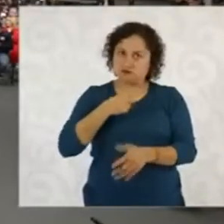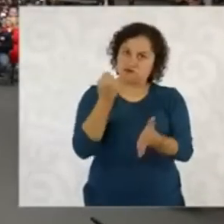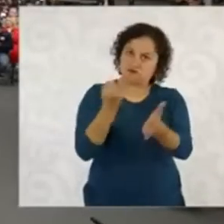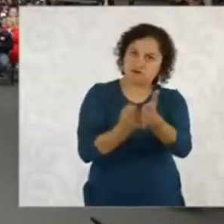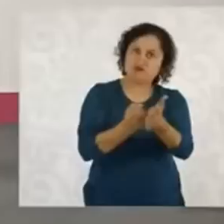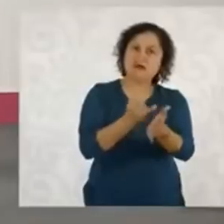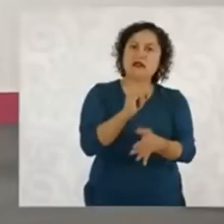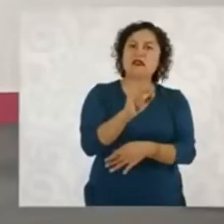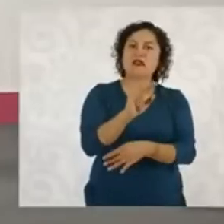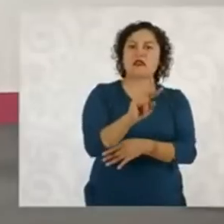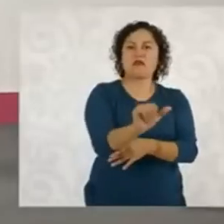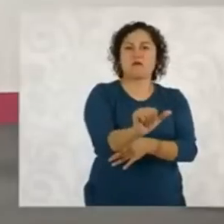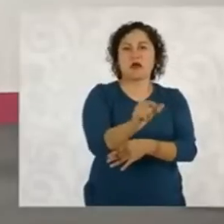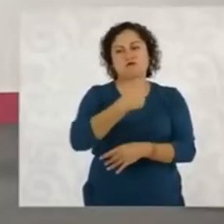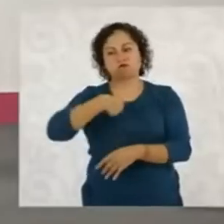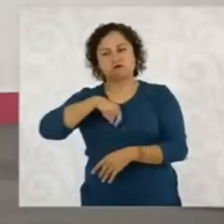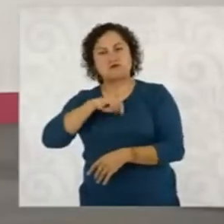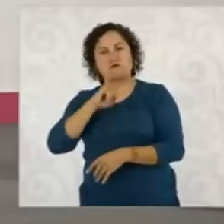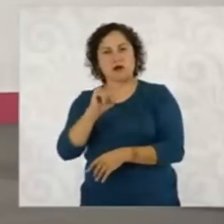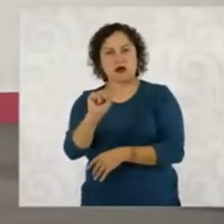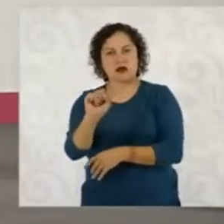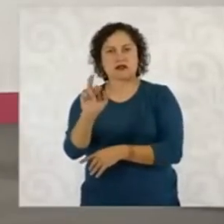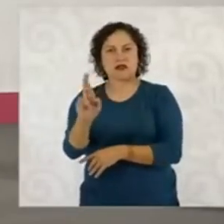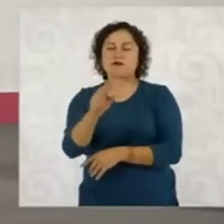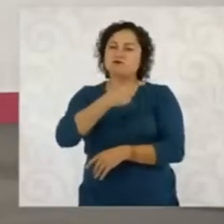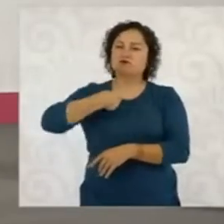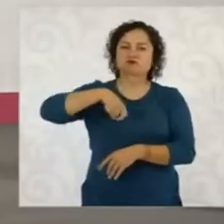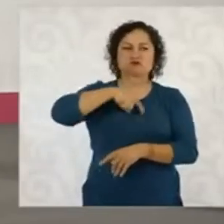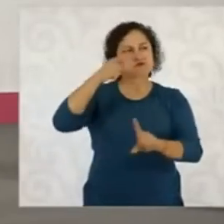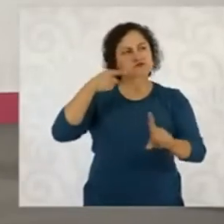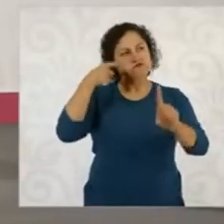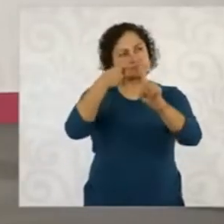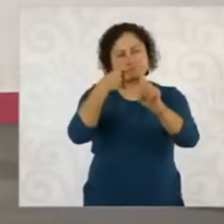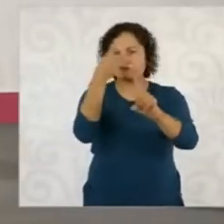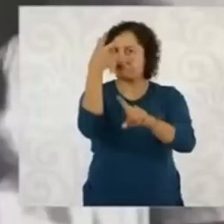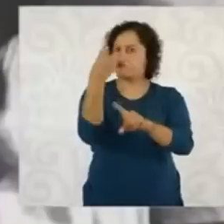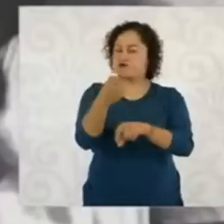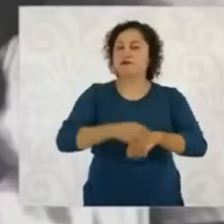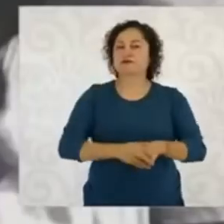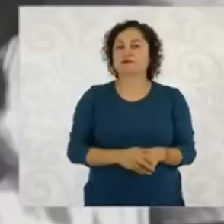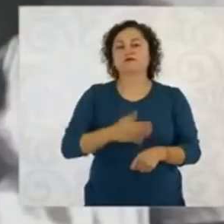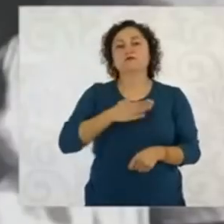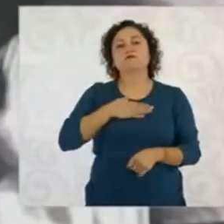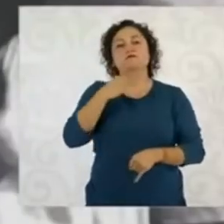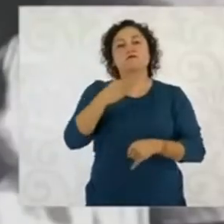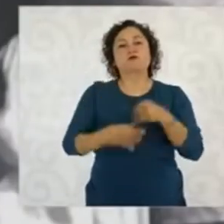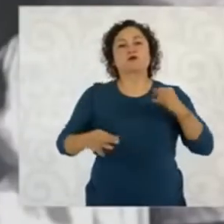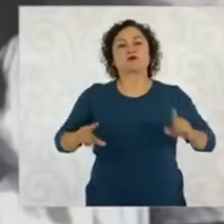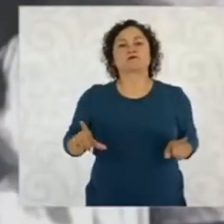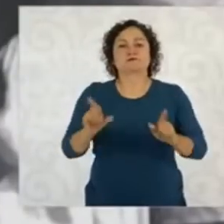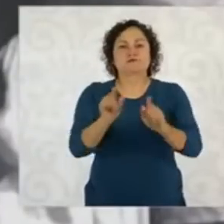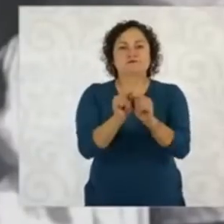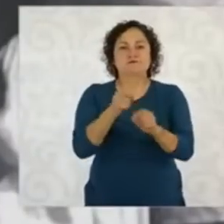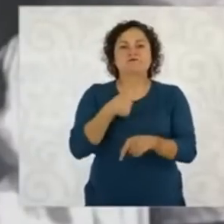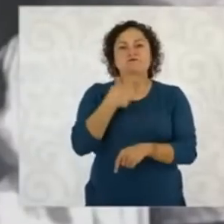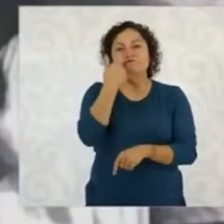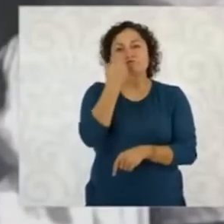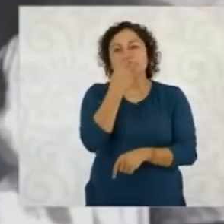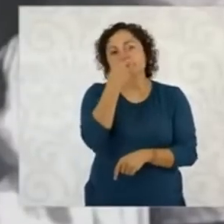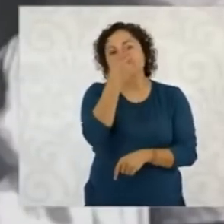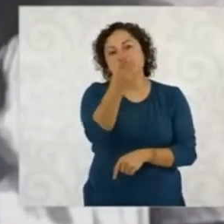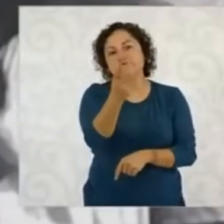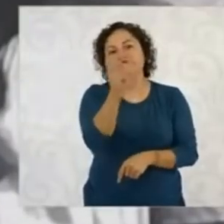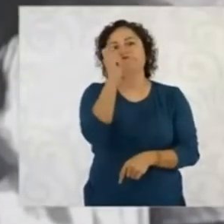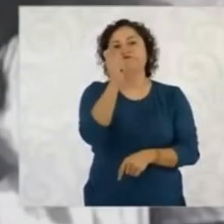que queremos y buscamos. Y con esto cierro diciendo que por ser un